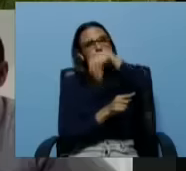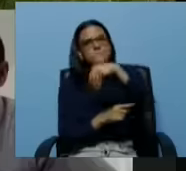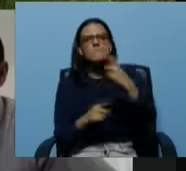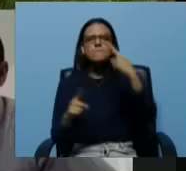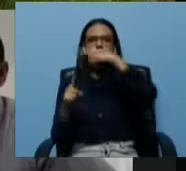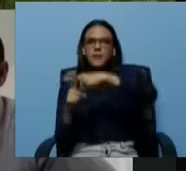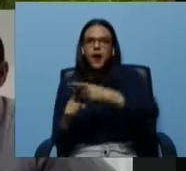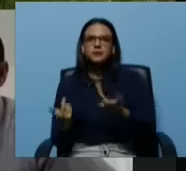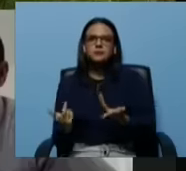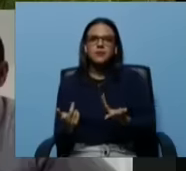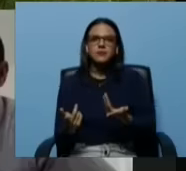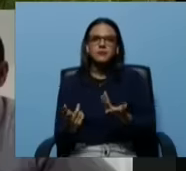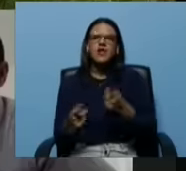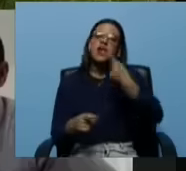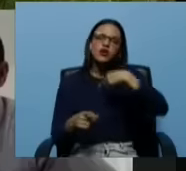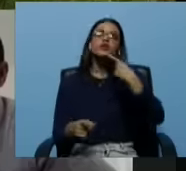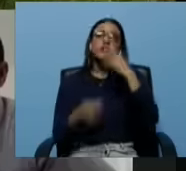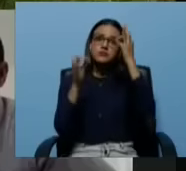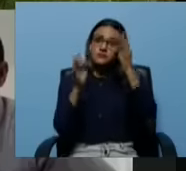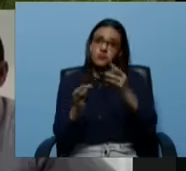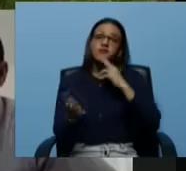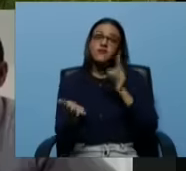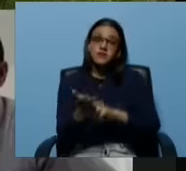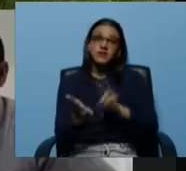Y estaríamos diciendo la verdad.